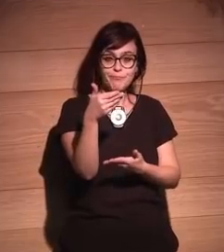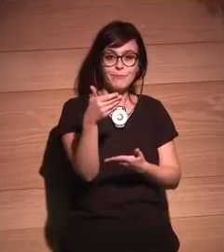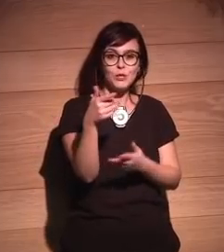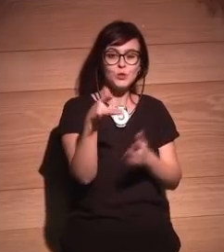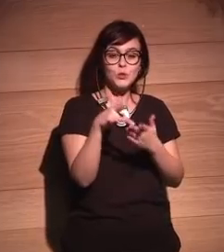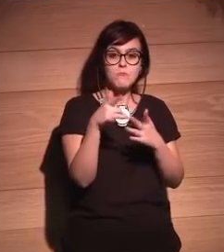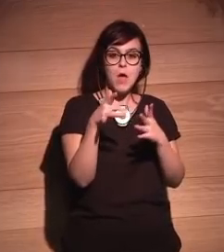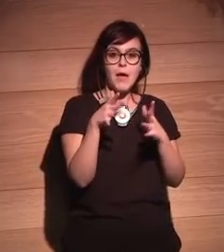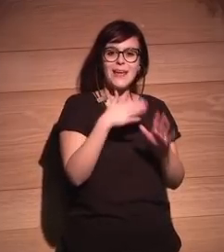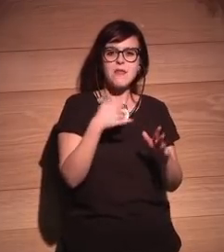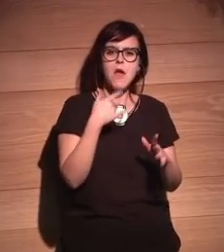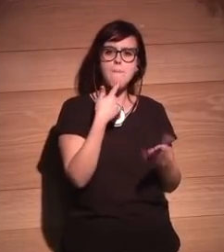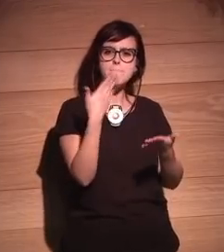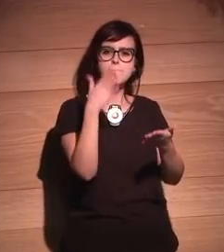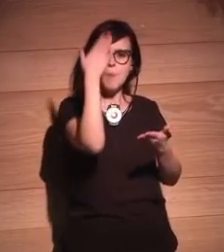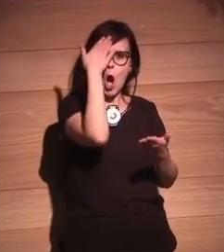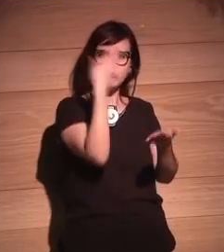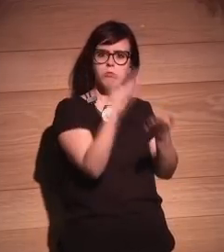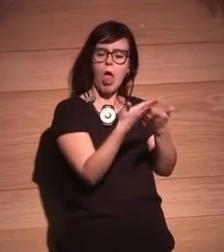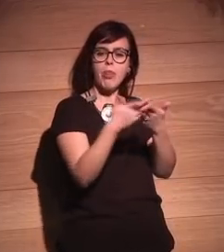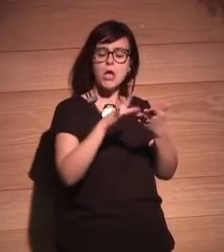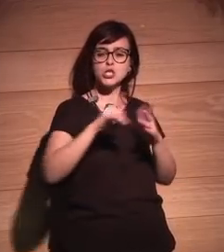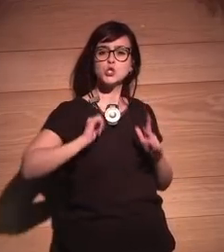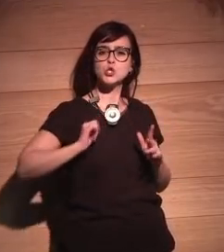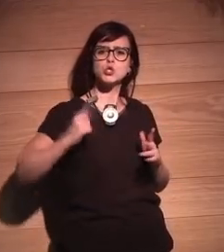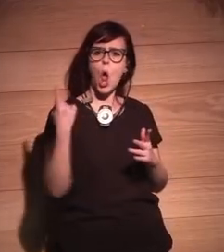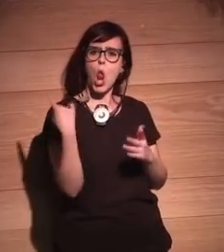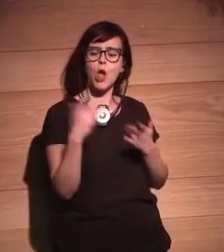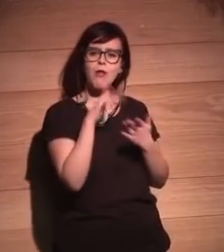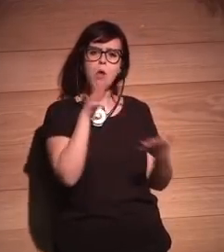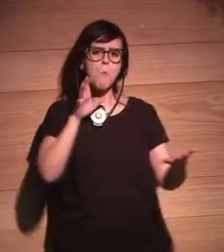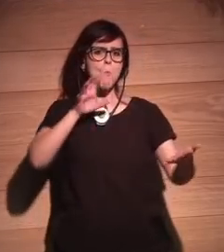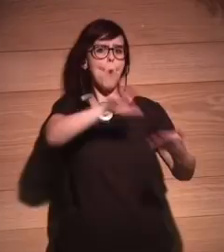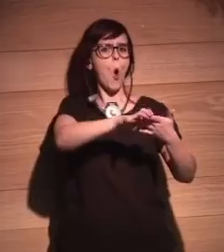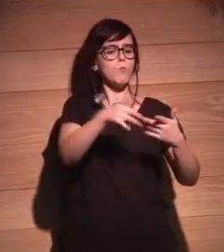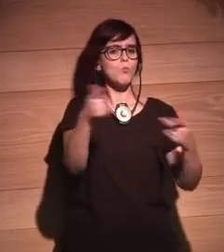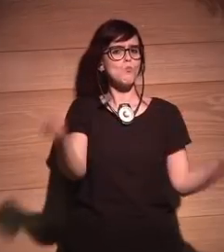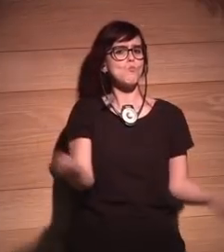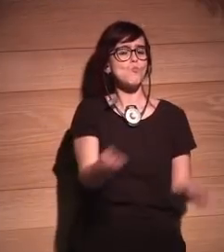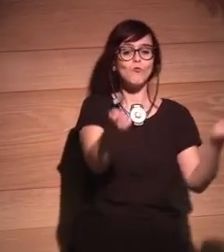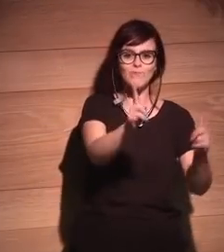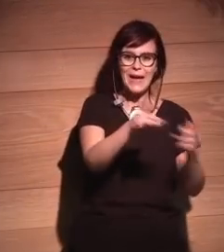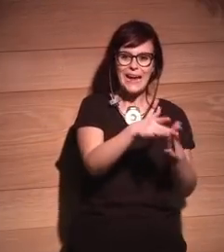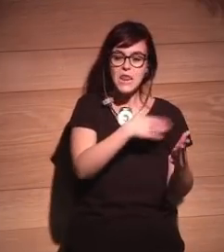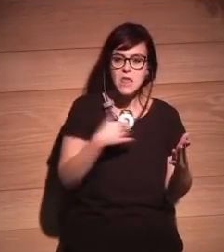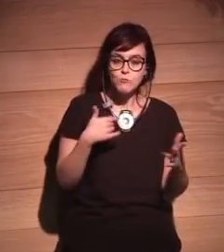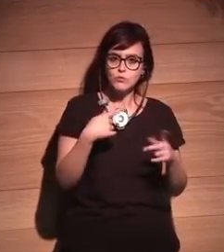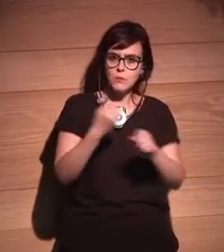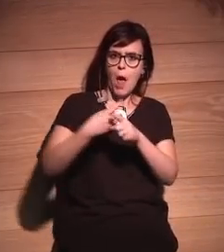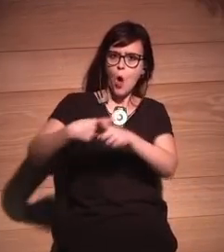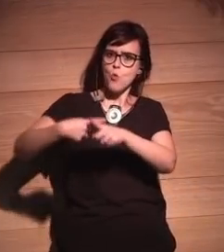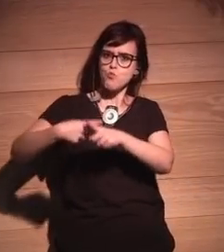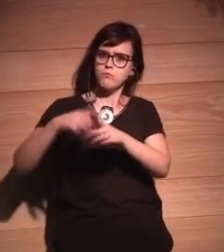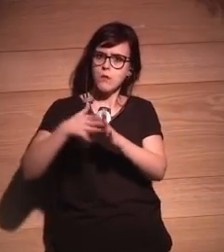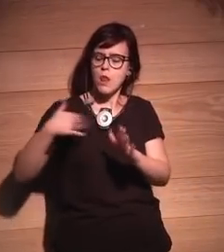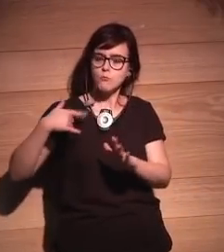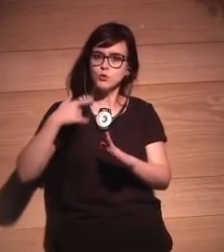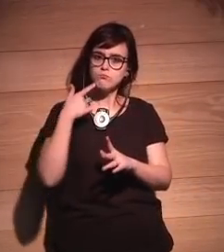esta gran noticia de portada solos. Hemos trabajado en común y nos dimos cuenta de que tenía una fuerza increíble.